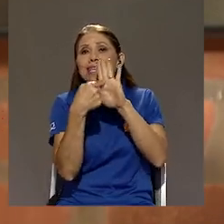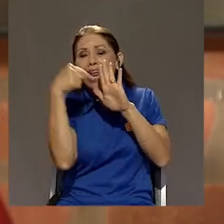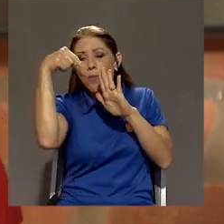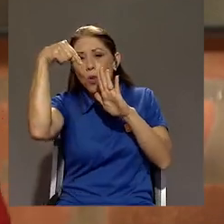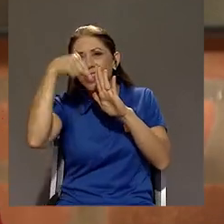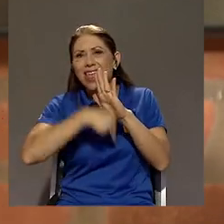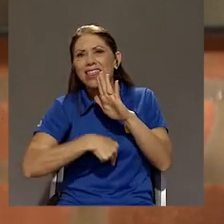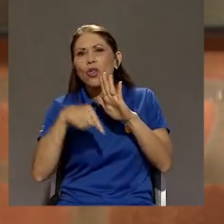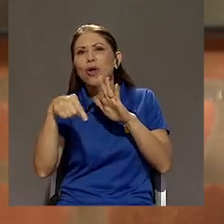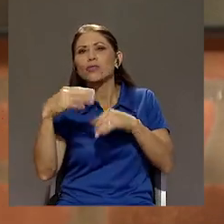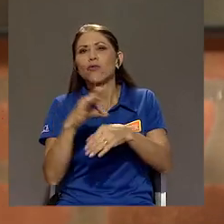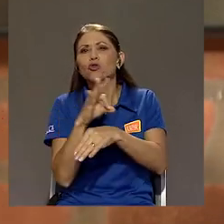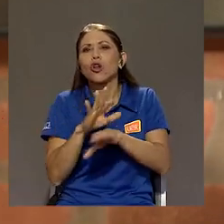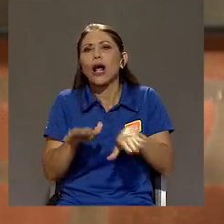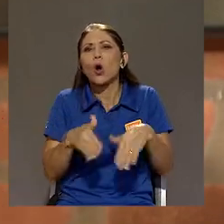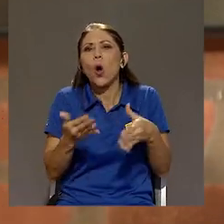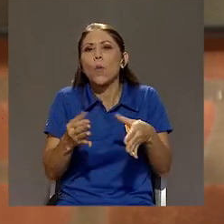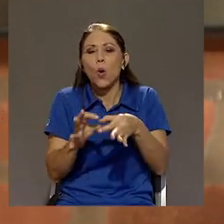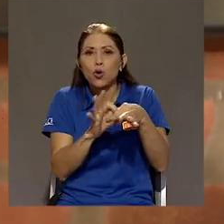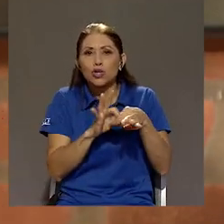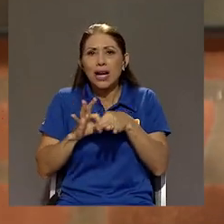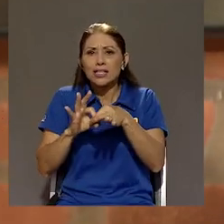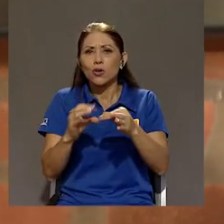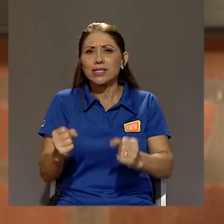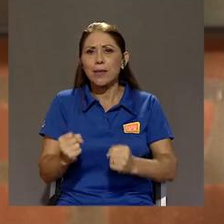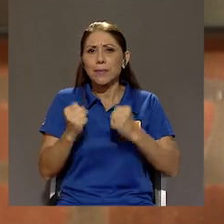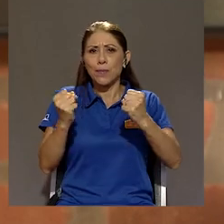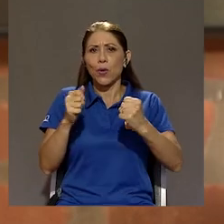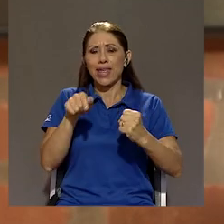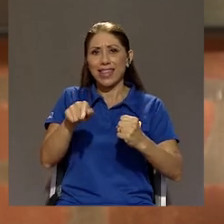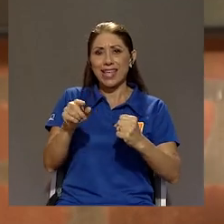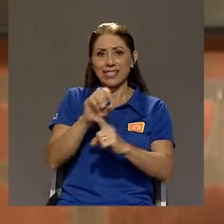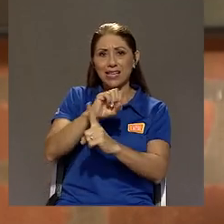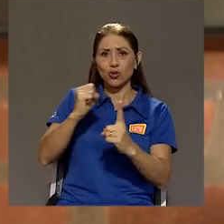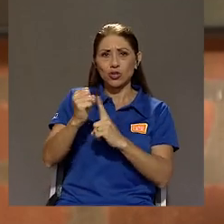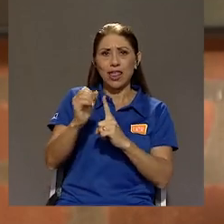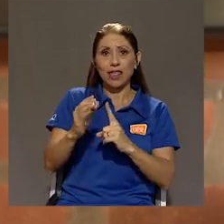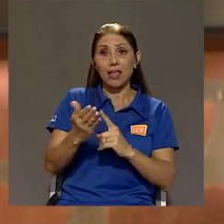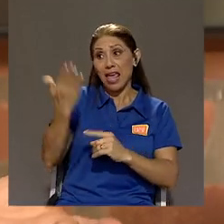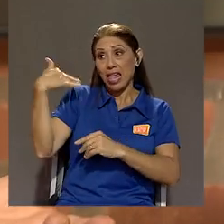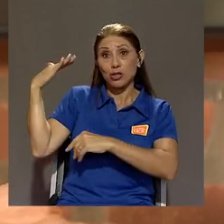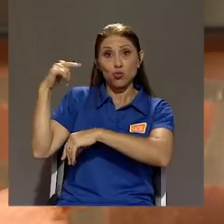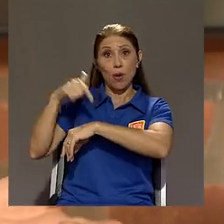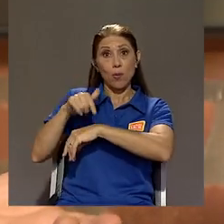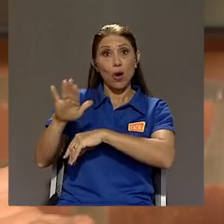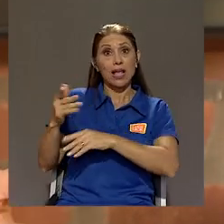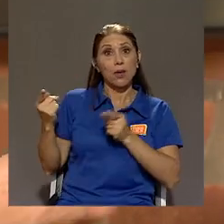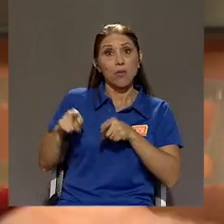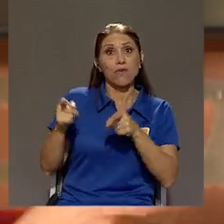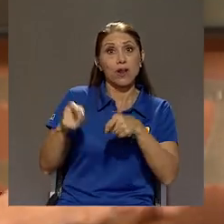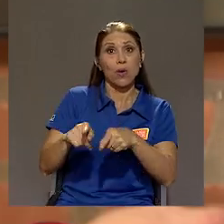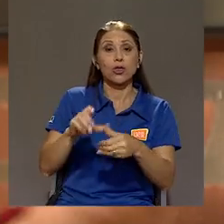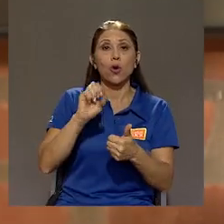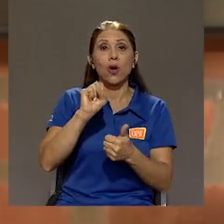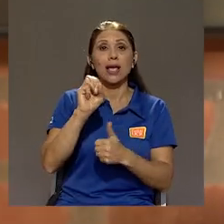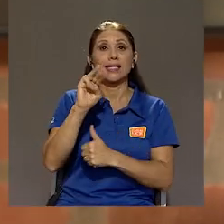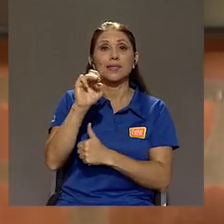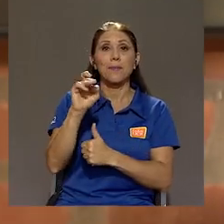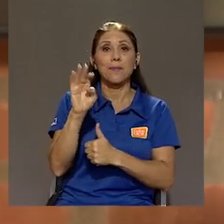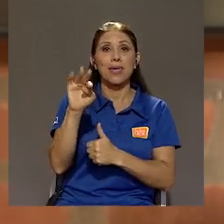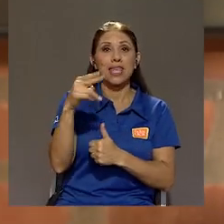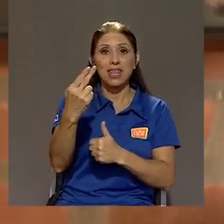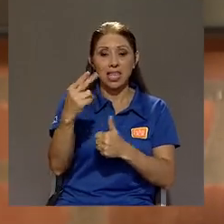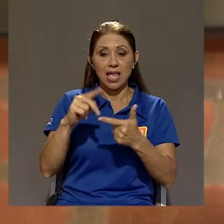cómo es que esto funciona, cómo son las relaciones de poder de esta sociedad, cómo es que, algo que en su época era muy frecuente, o sea, Smith y